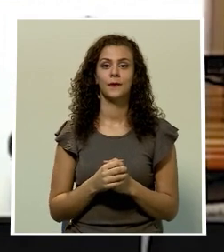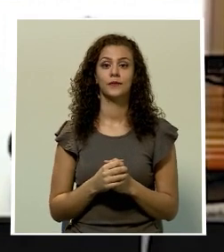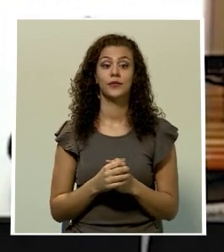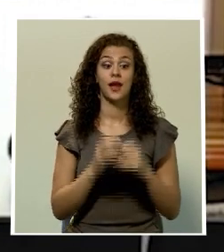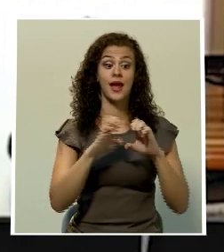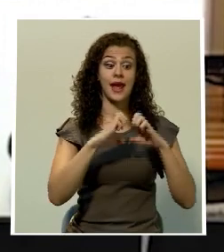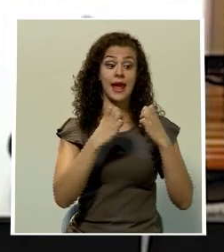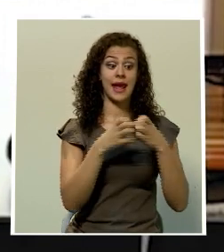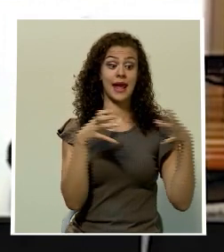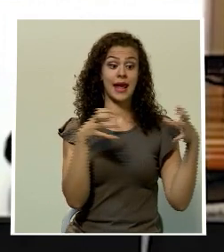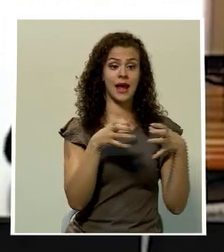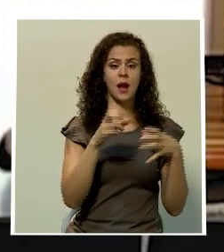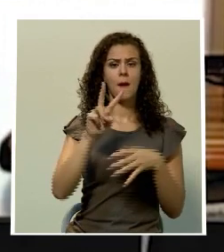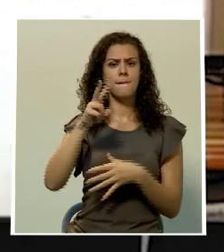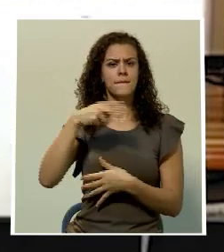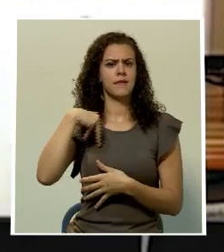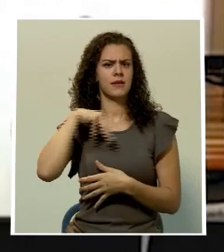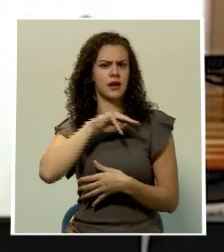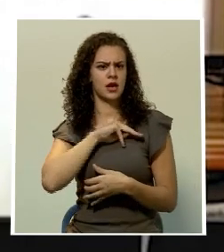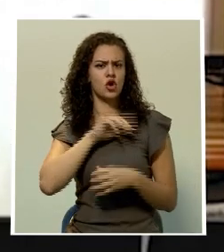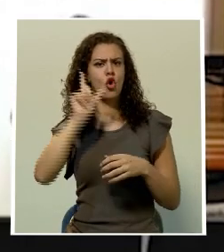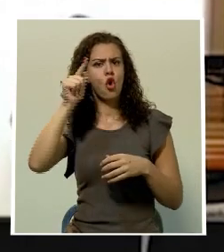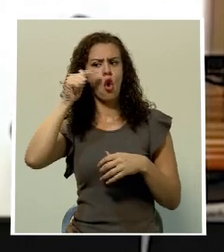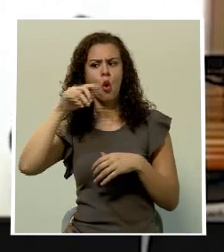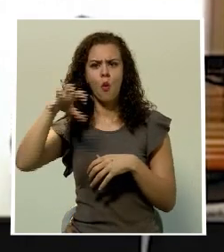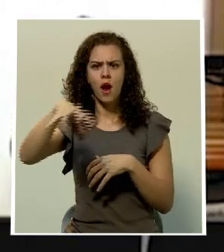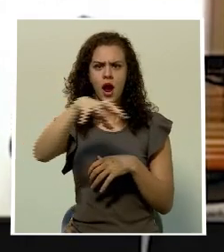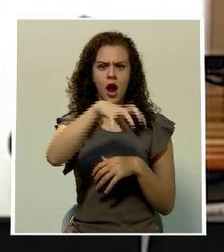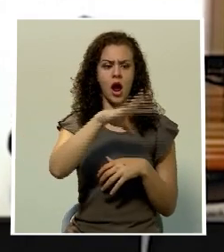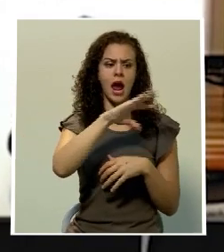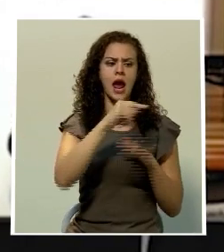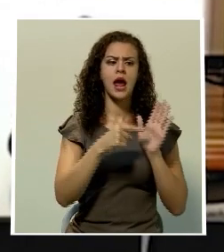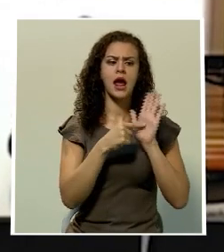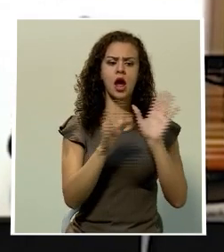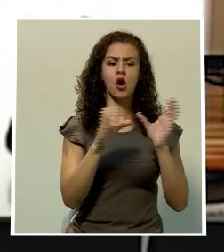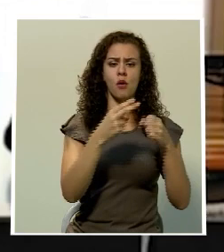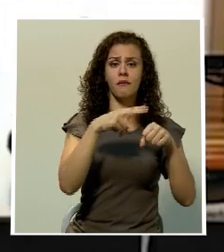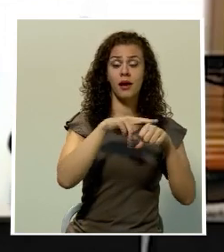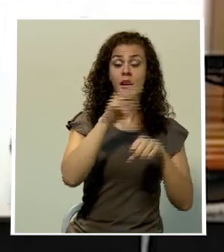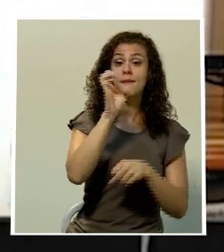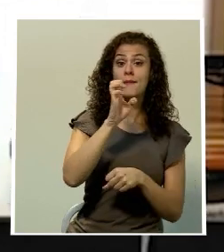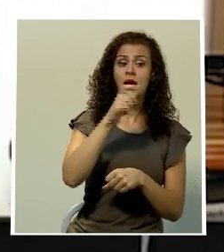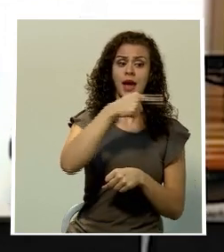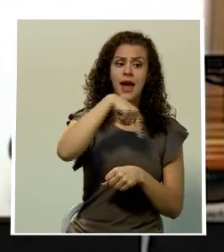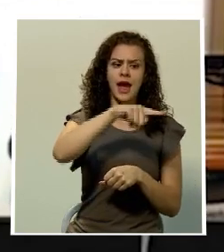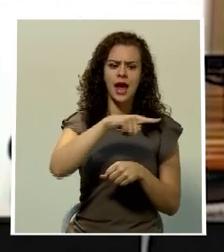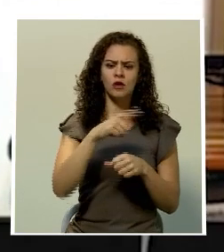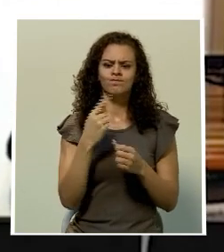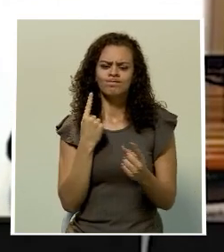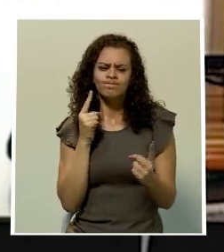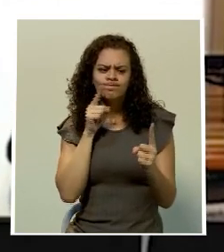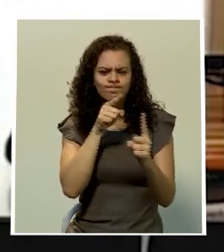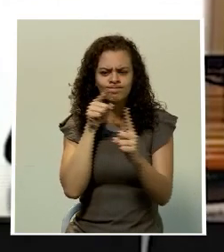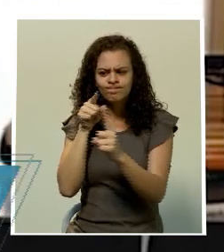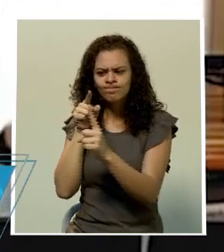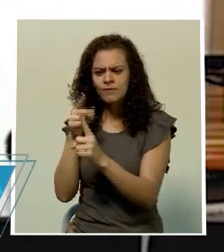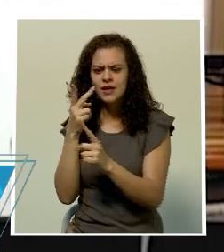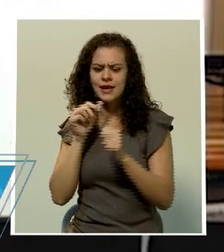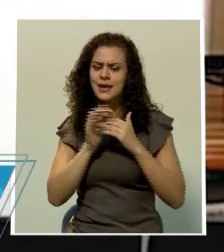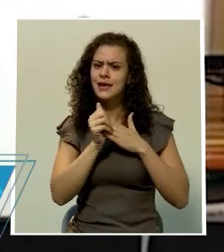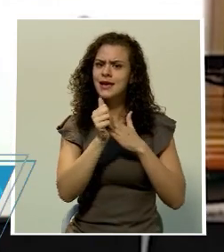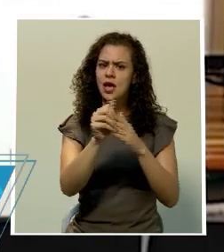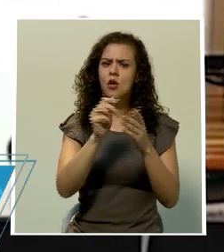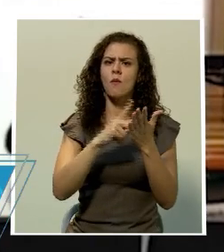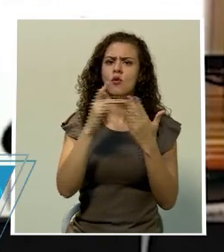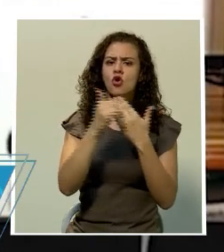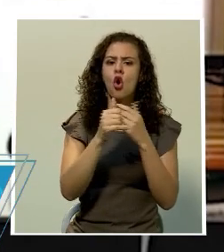Un equipo compuesto por viceministros, gobiernos locales y representantes de la Comisión Nacional de Emergencias estarán de cerca guiando el proyecto